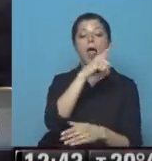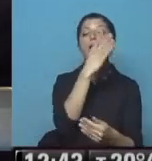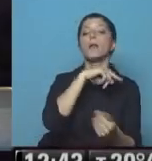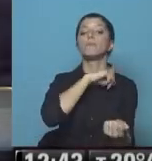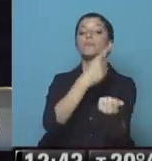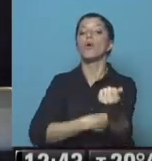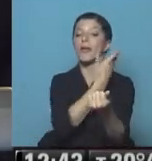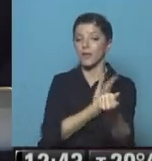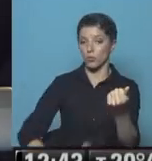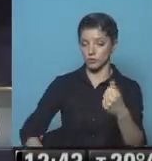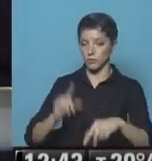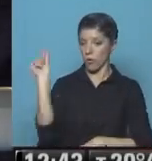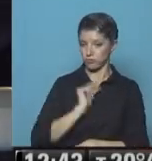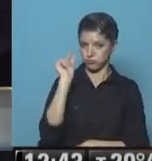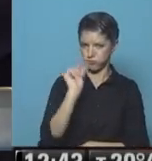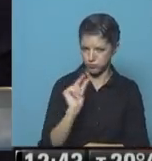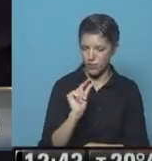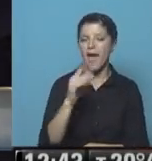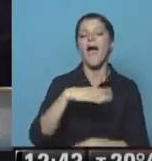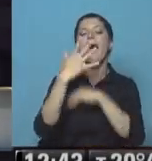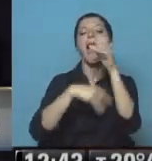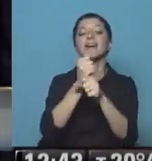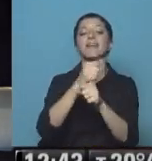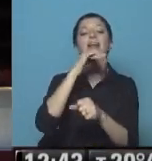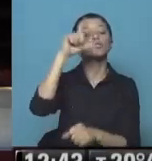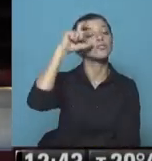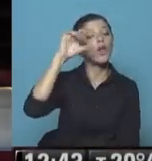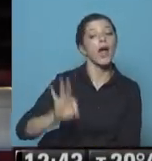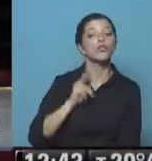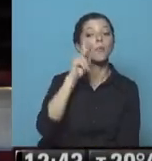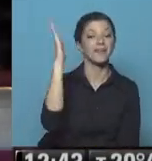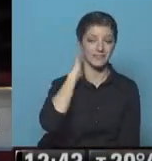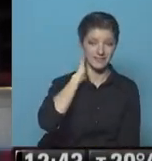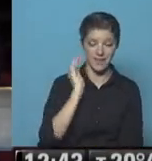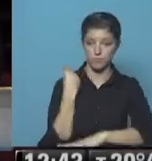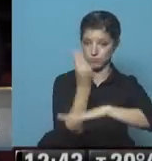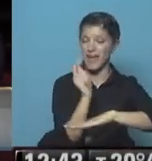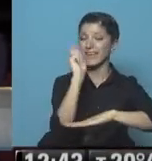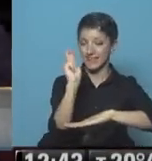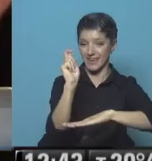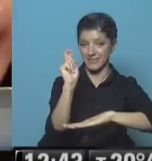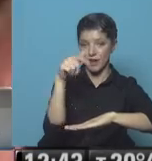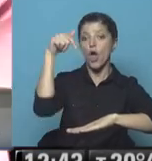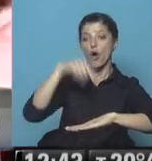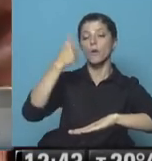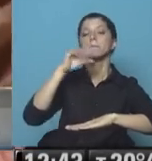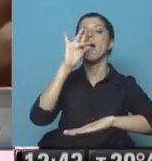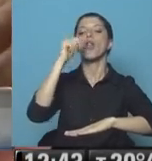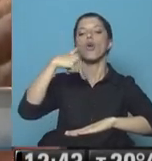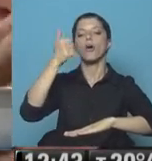de manera interina hasta el 14 de enero de 2016 por el actual vicepresidente, Alejandro